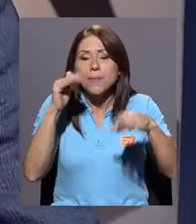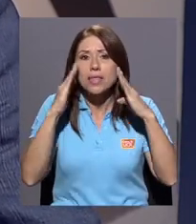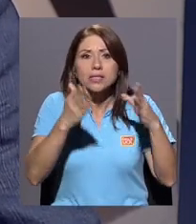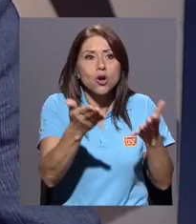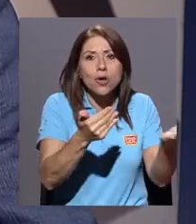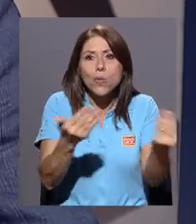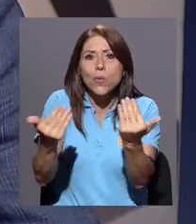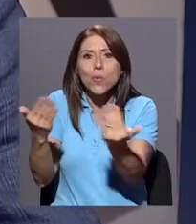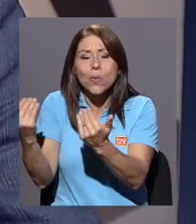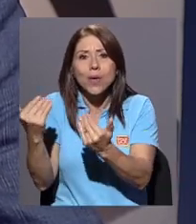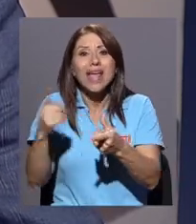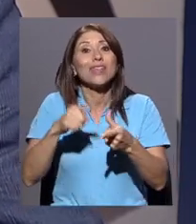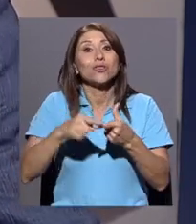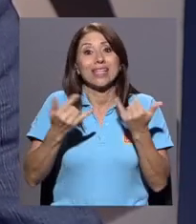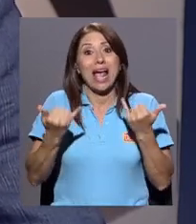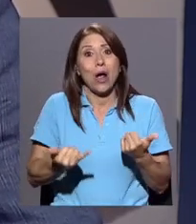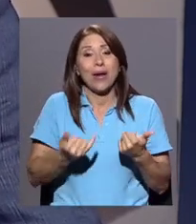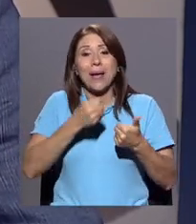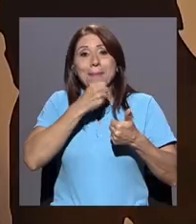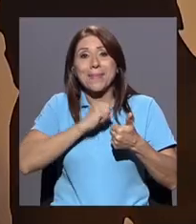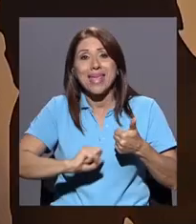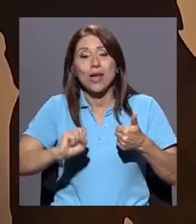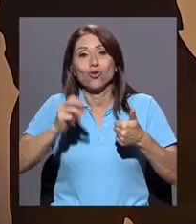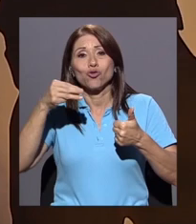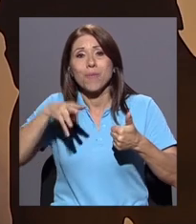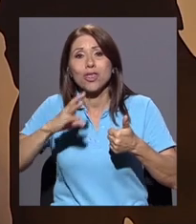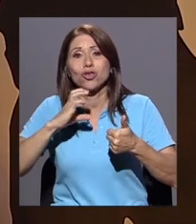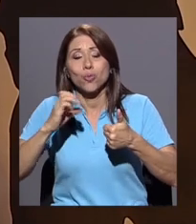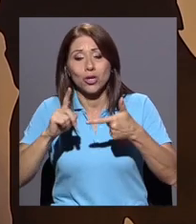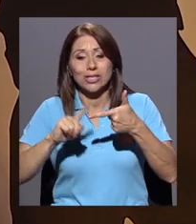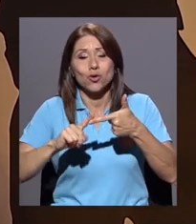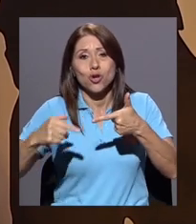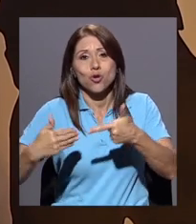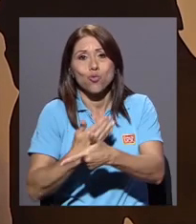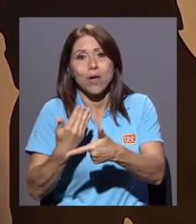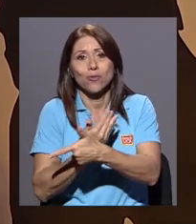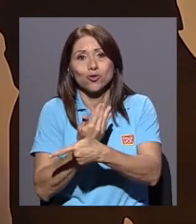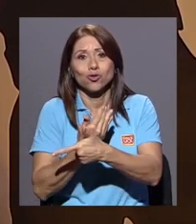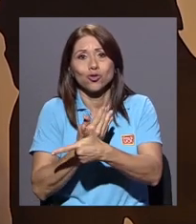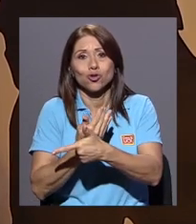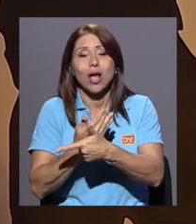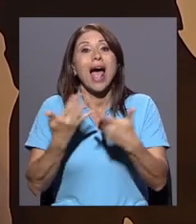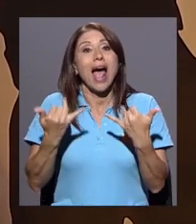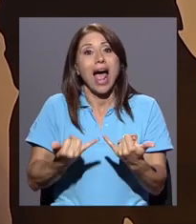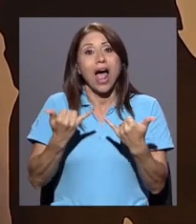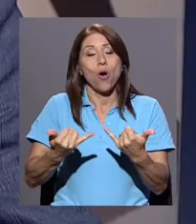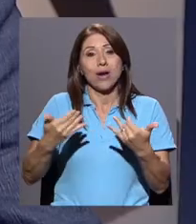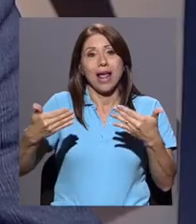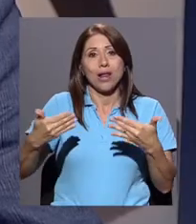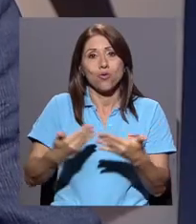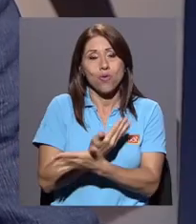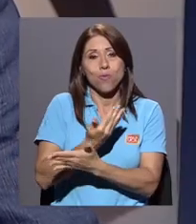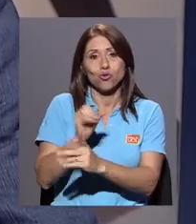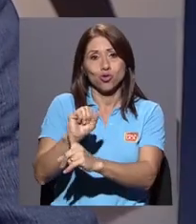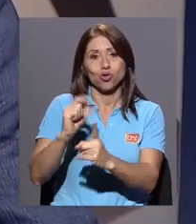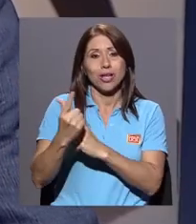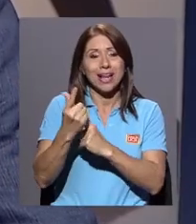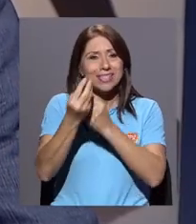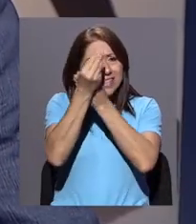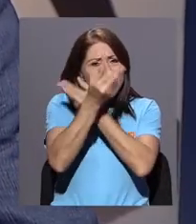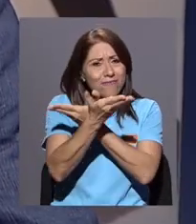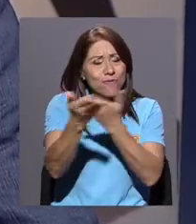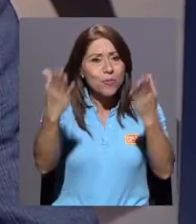Pero es el problema que estamos con los viejos medios y con los nuevos medios, digamos. Los nuevos medios, digamos, los medios sociales, difunden información no porque